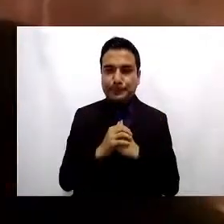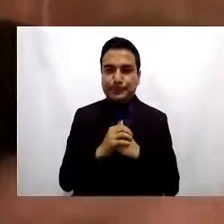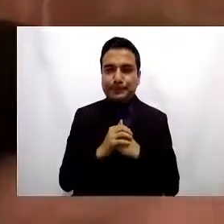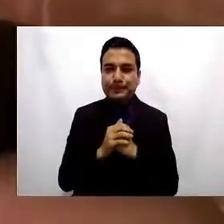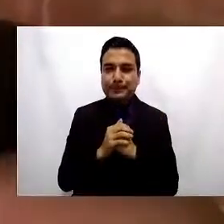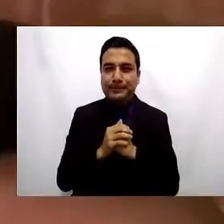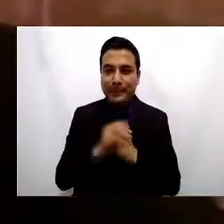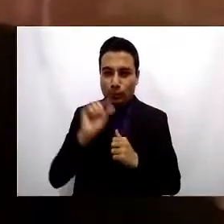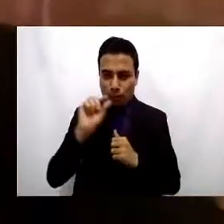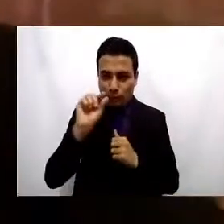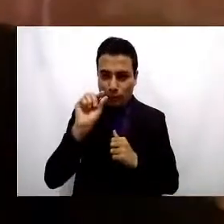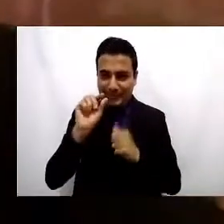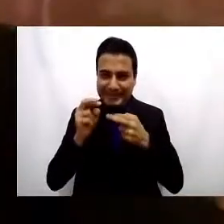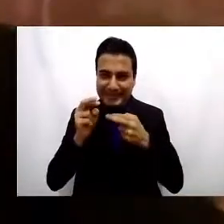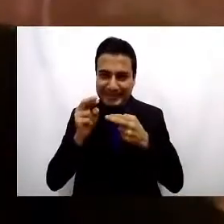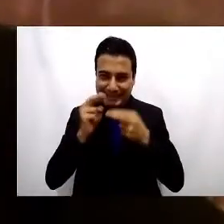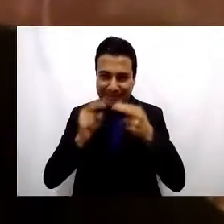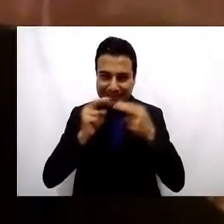a ir atrás.